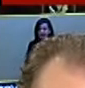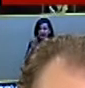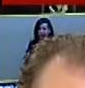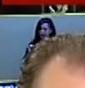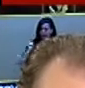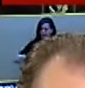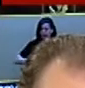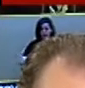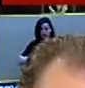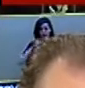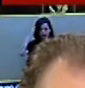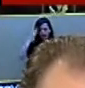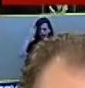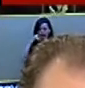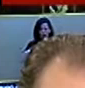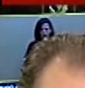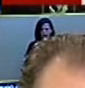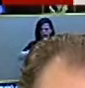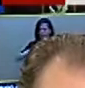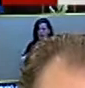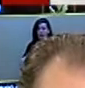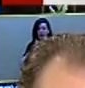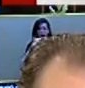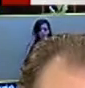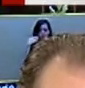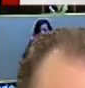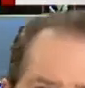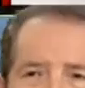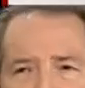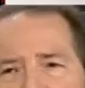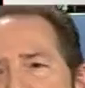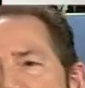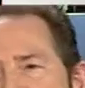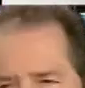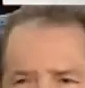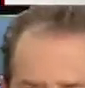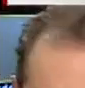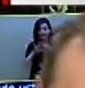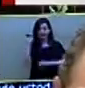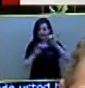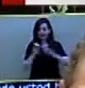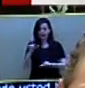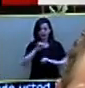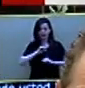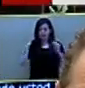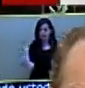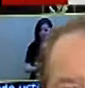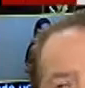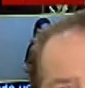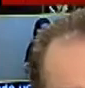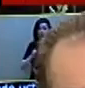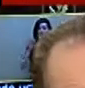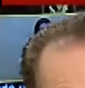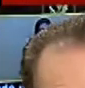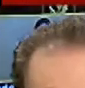levantamos y abrimos la voz de galicia nos atrape es muy curioso no puede ser más digamos que